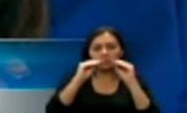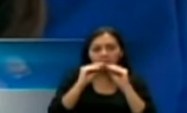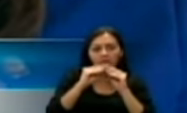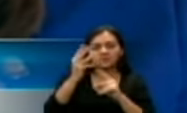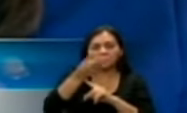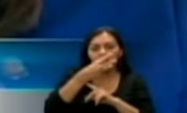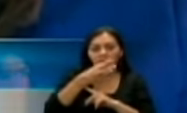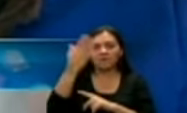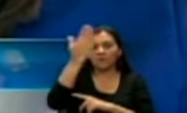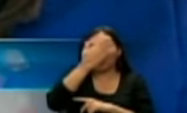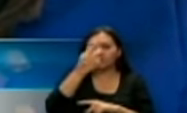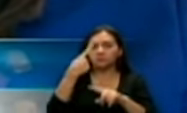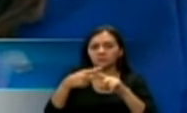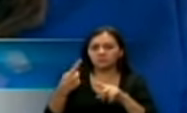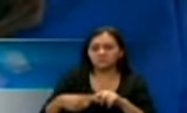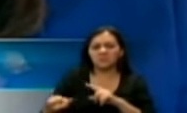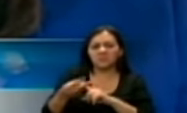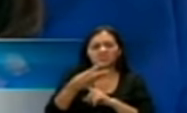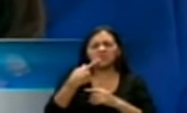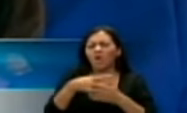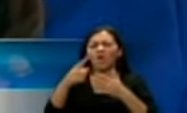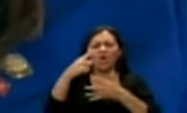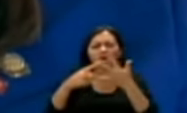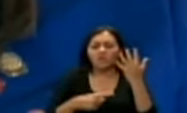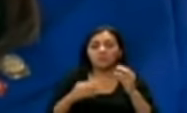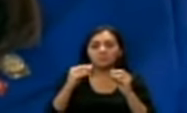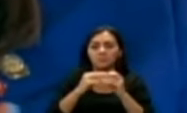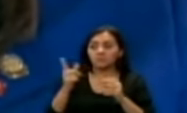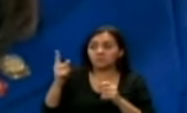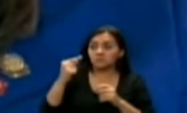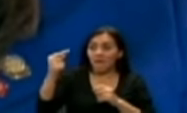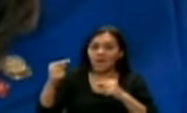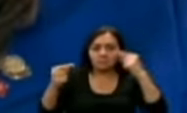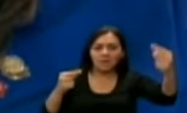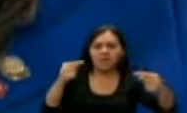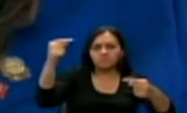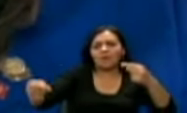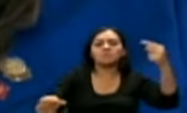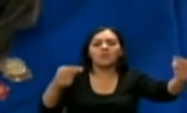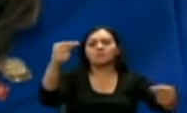televisión alternativa, y estando en la jugada, en el debate político, ¿verdad?